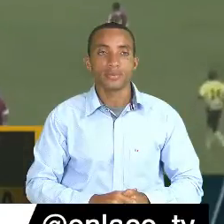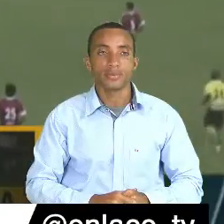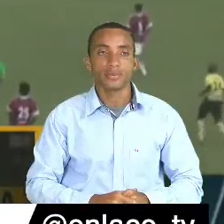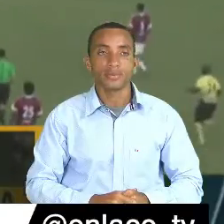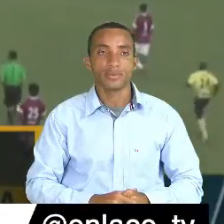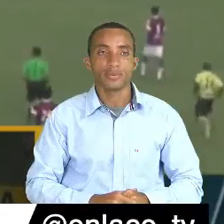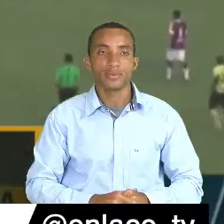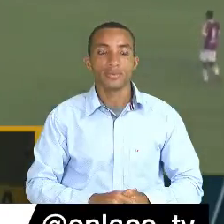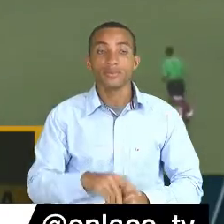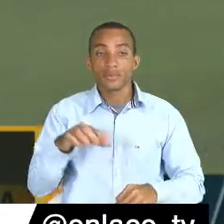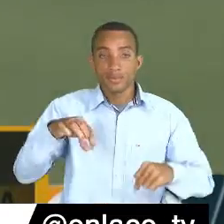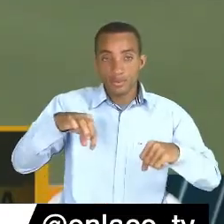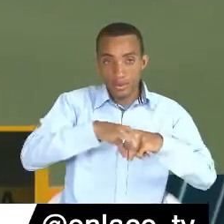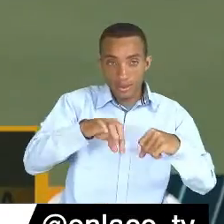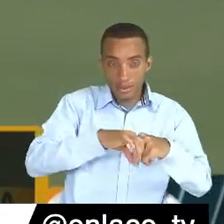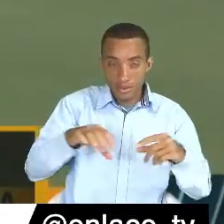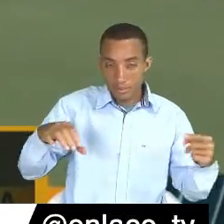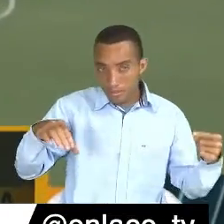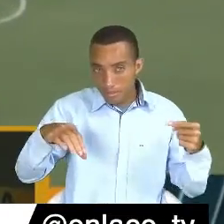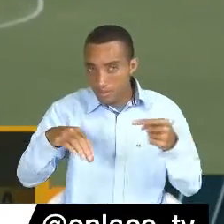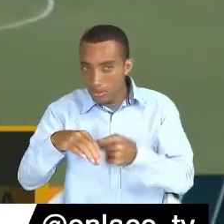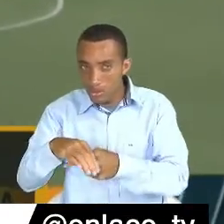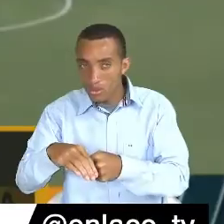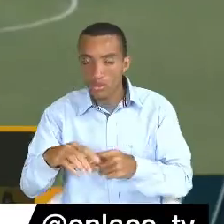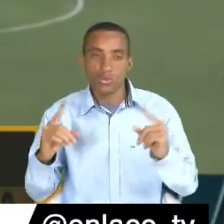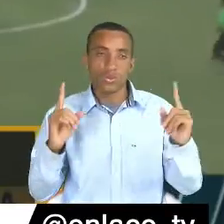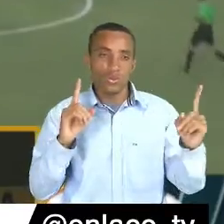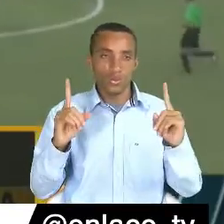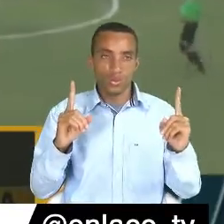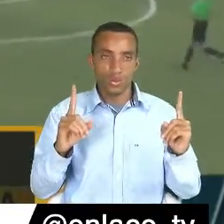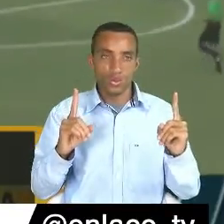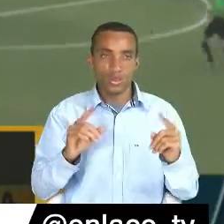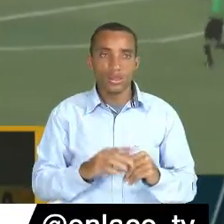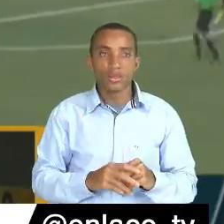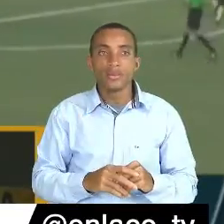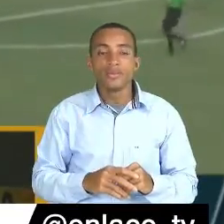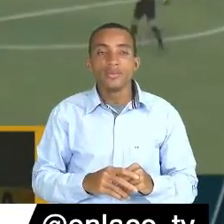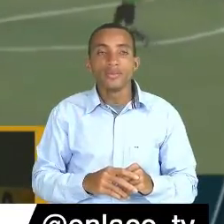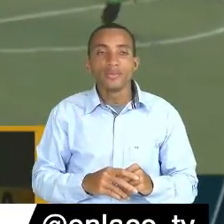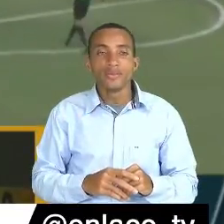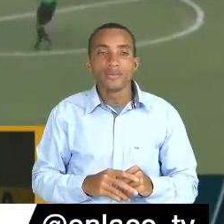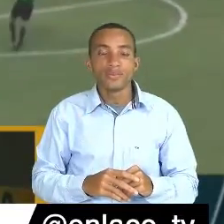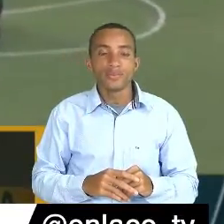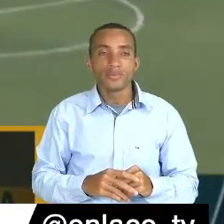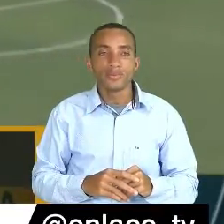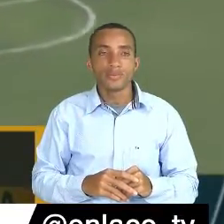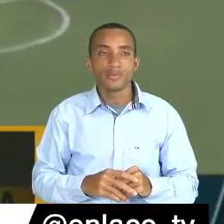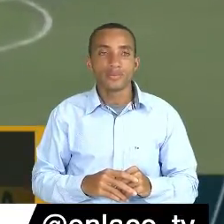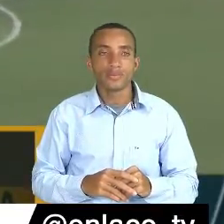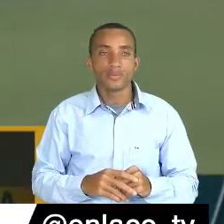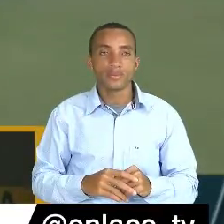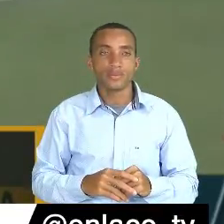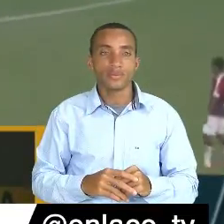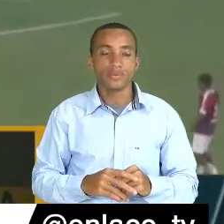La máquina amarilla logró empatar con esta anotación de Erwin Torres ante error del sistema defensivo Samario.